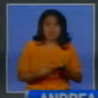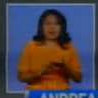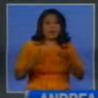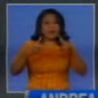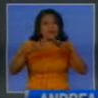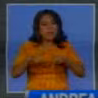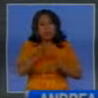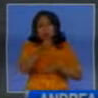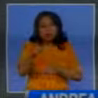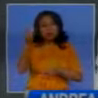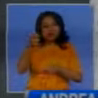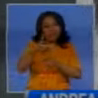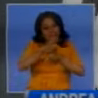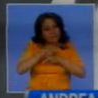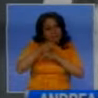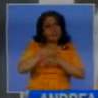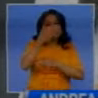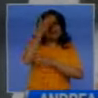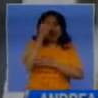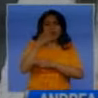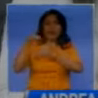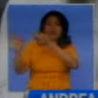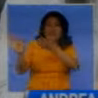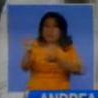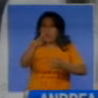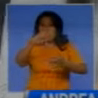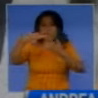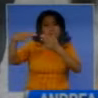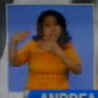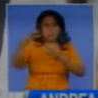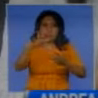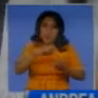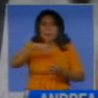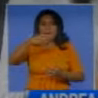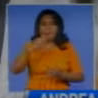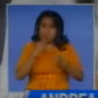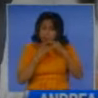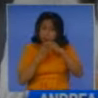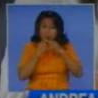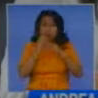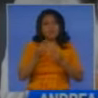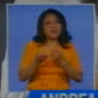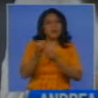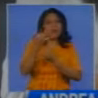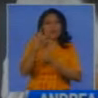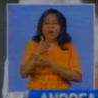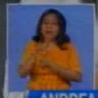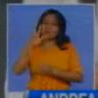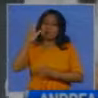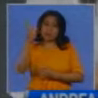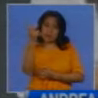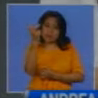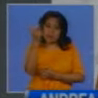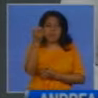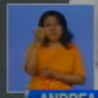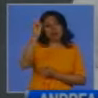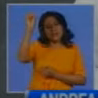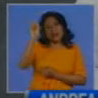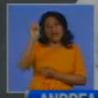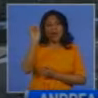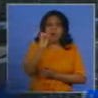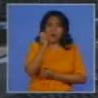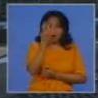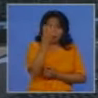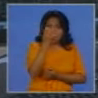información del Instituto de Meteorología e Hidrología, la temperatura promedio a la hora del concierto variará entre 13 y 14 grados